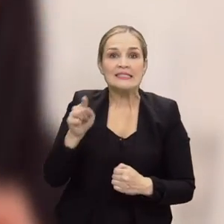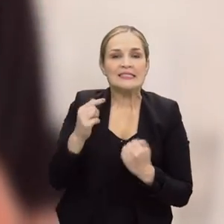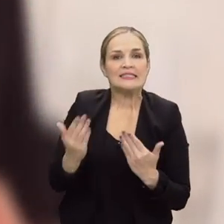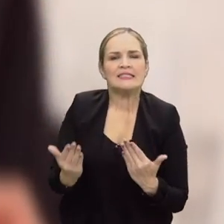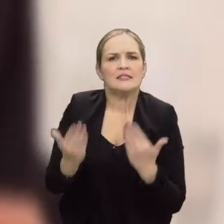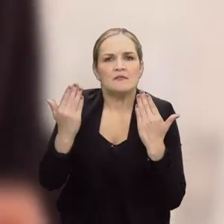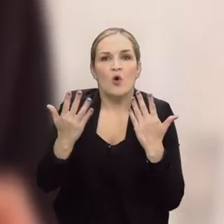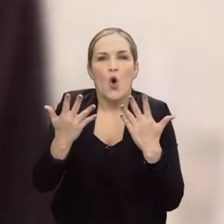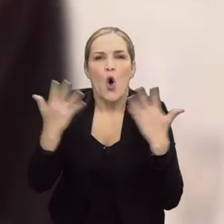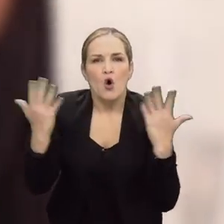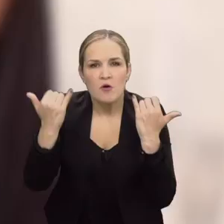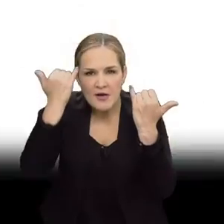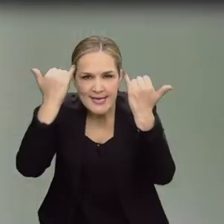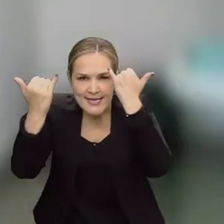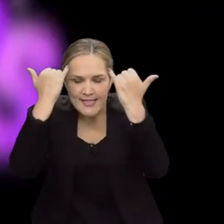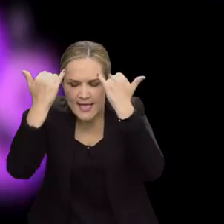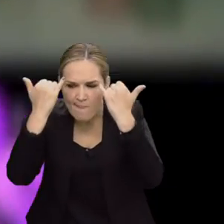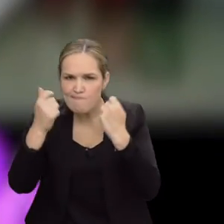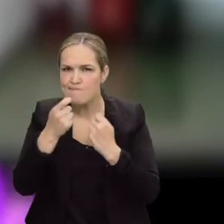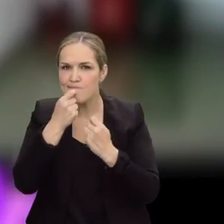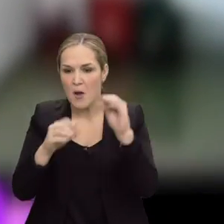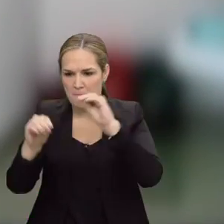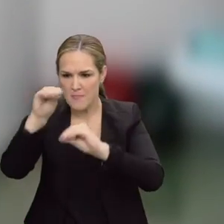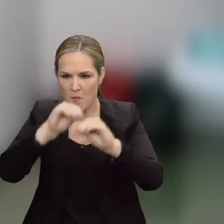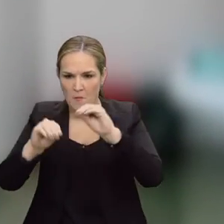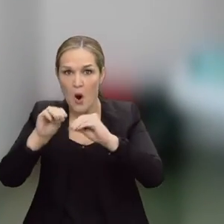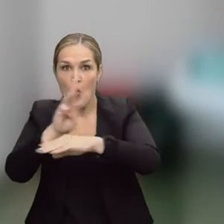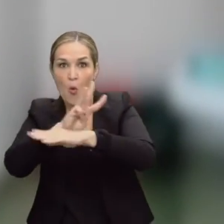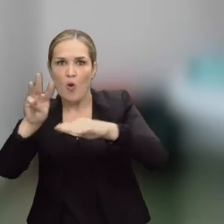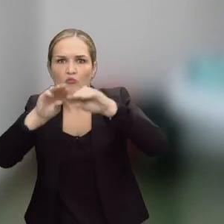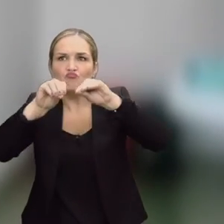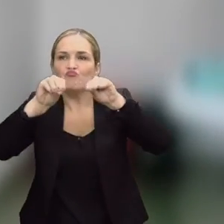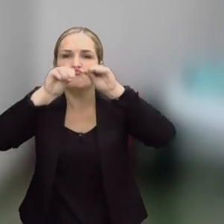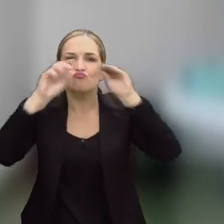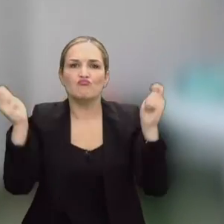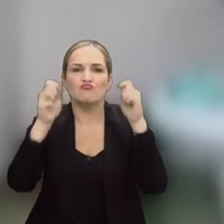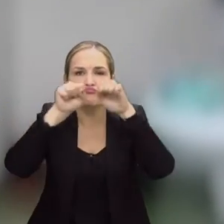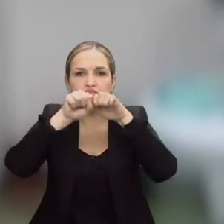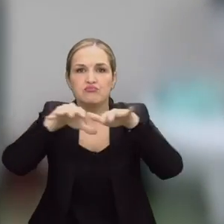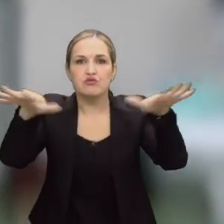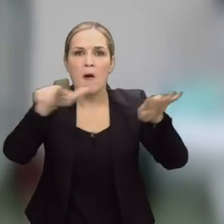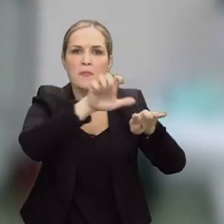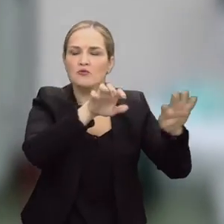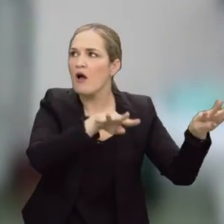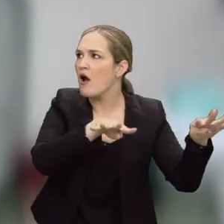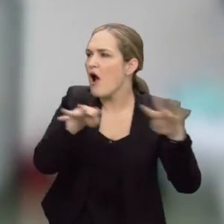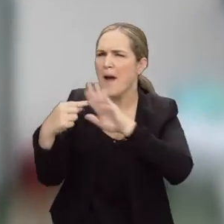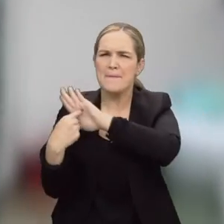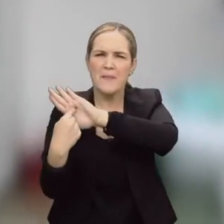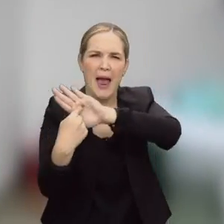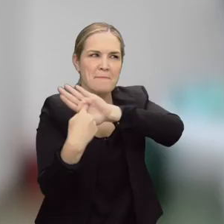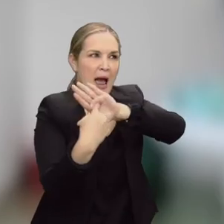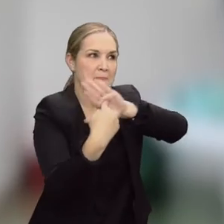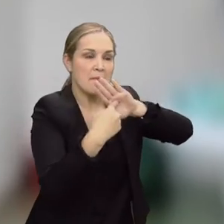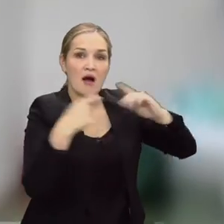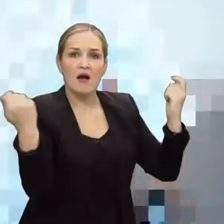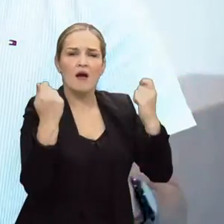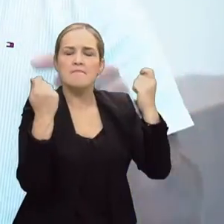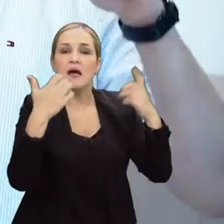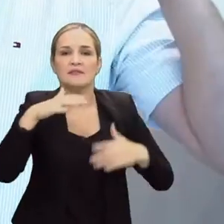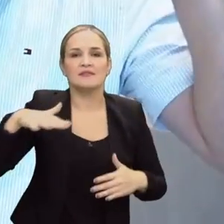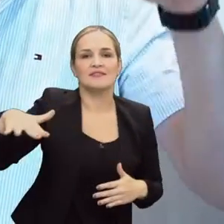Ese contenido de valor lo montamos a las redes, lo estamos pautando, lo estamos